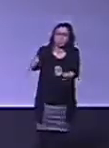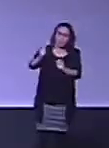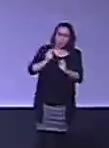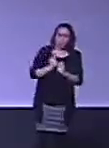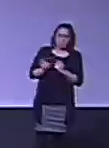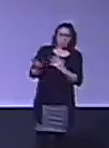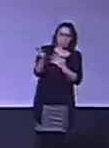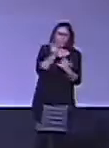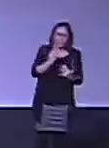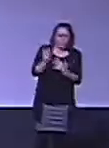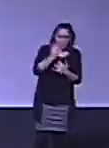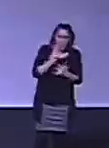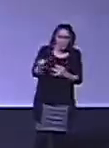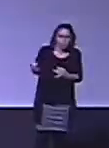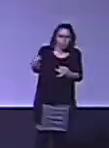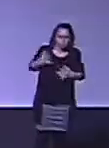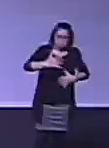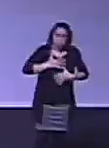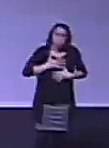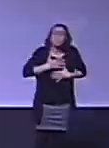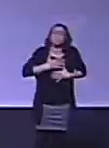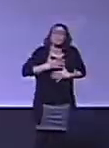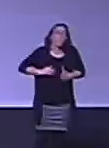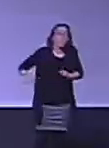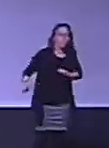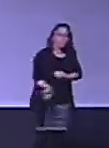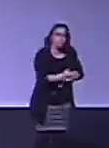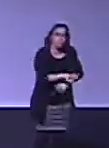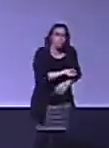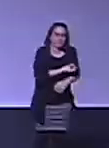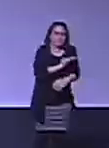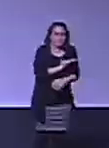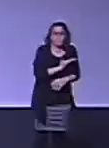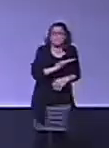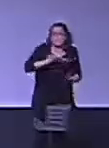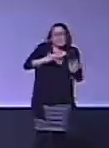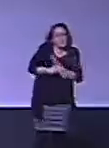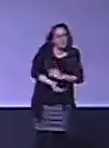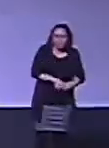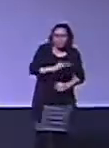que no hay barrera social que pueda detener una pasión. Eskerrik asko biotez.